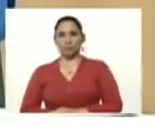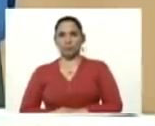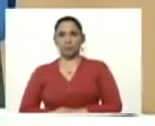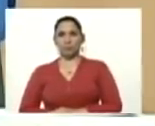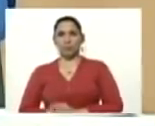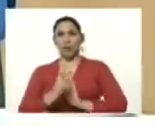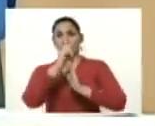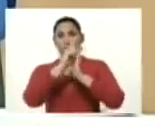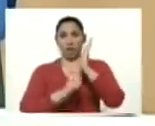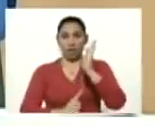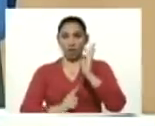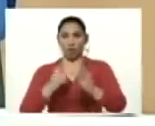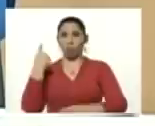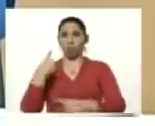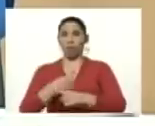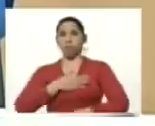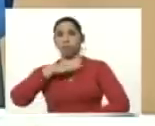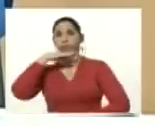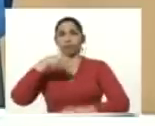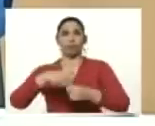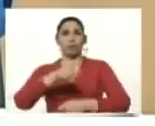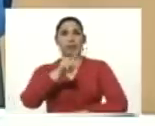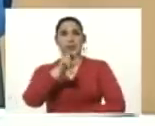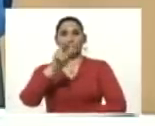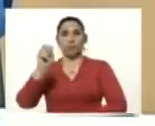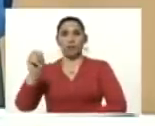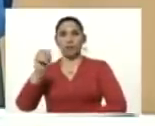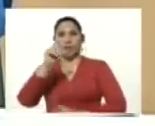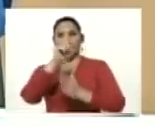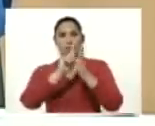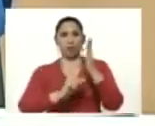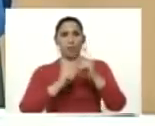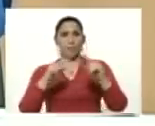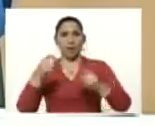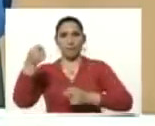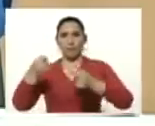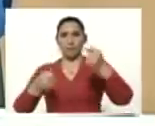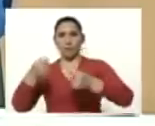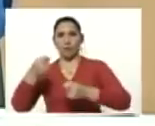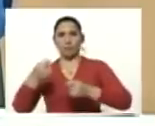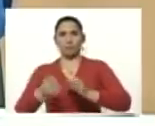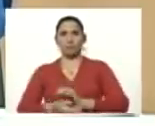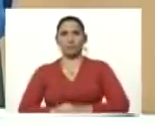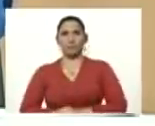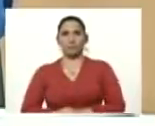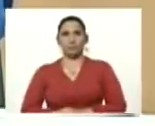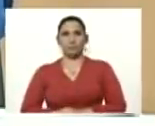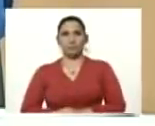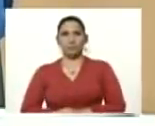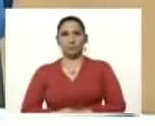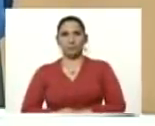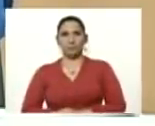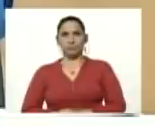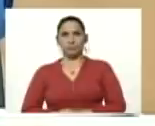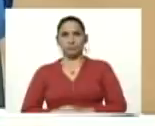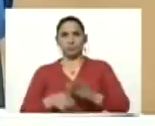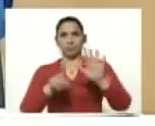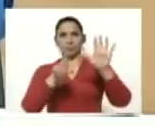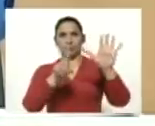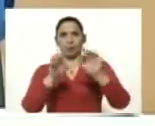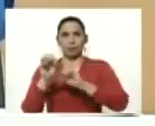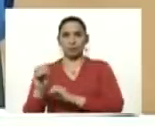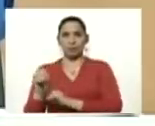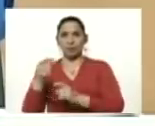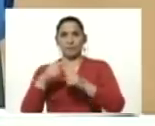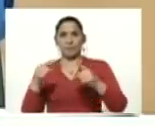litros a consumir, 120 litros para vehículos de 4 ruedas y 60 para